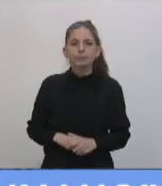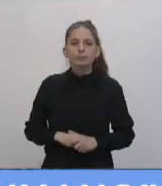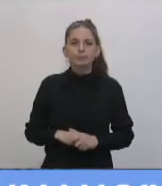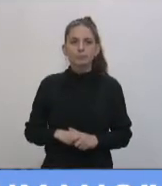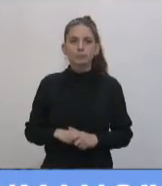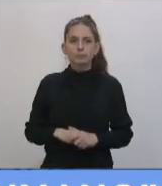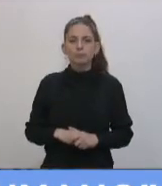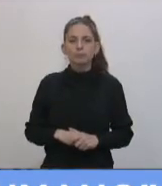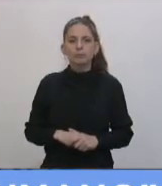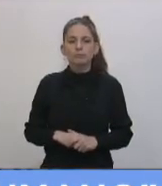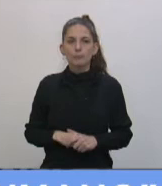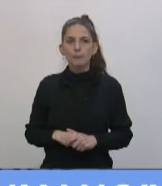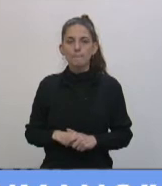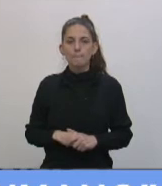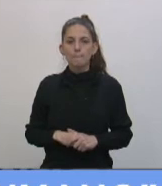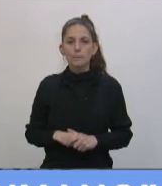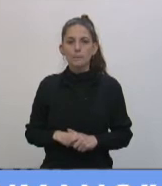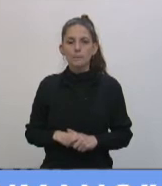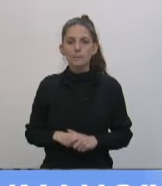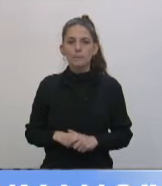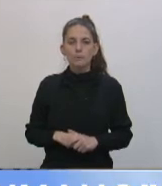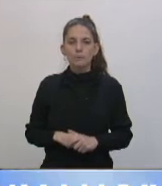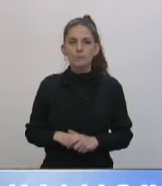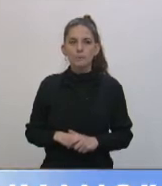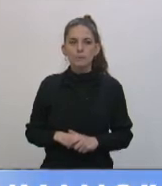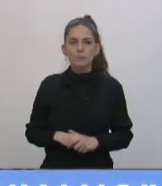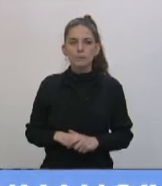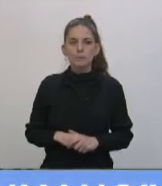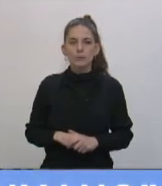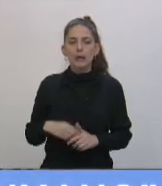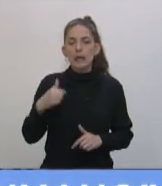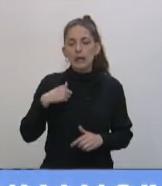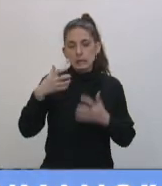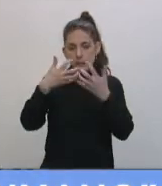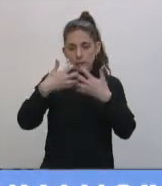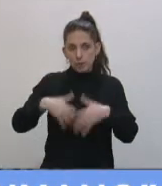necesitan. Así que creo que este proyecto